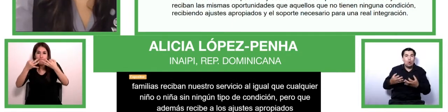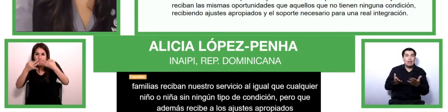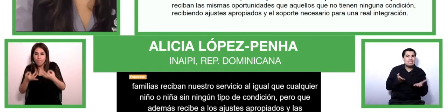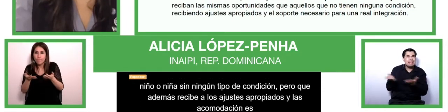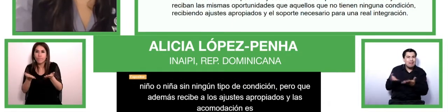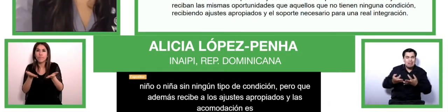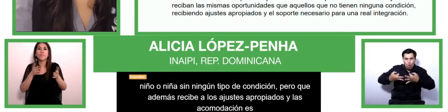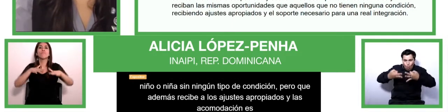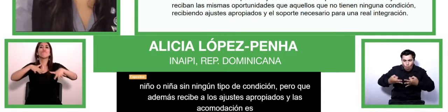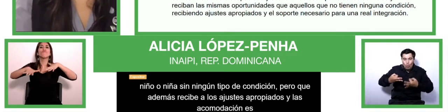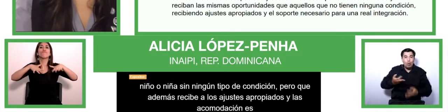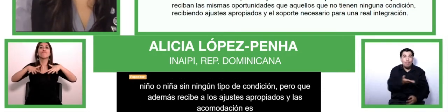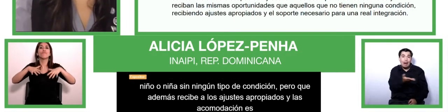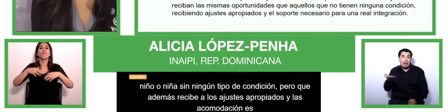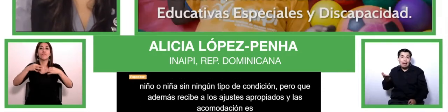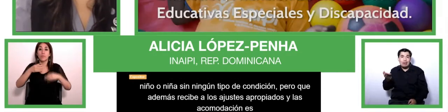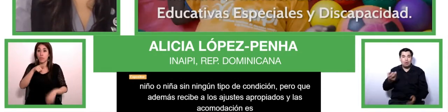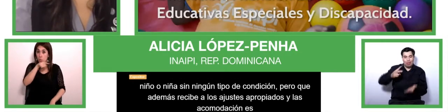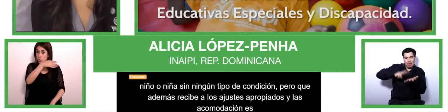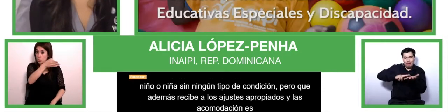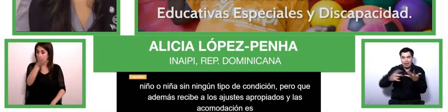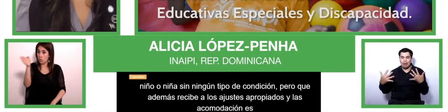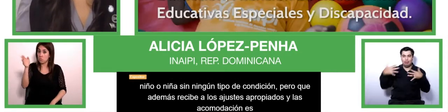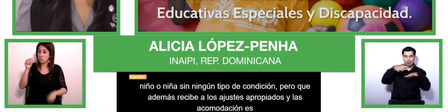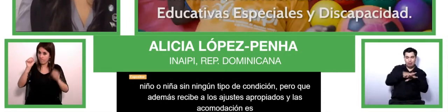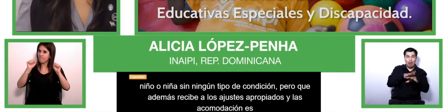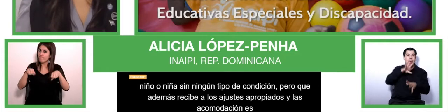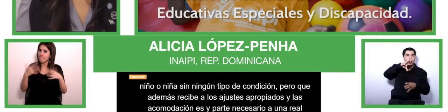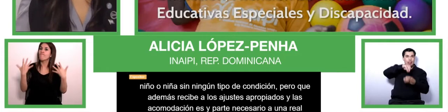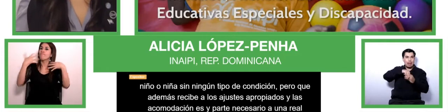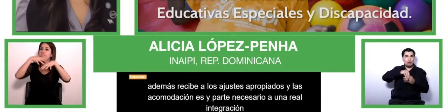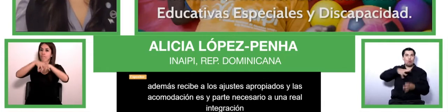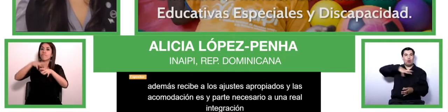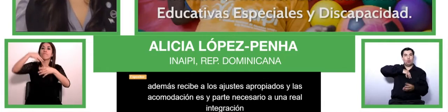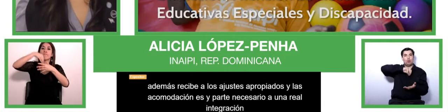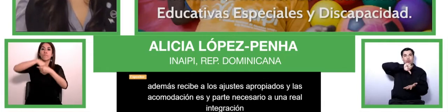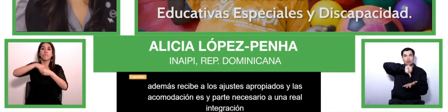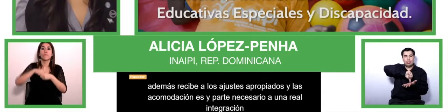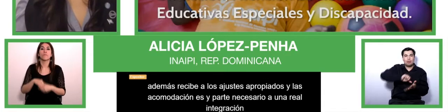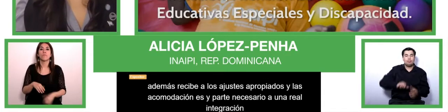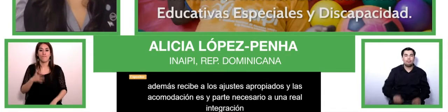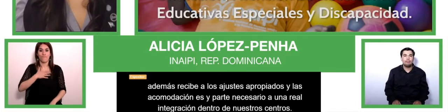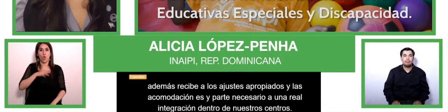soporte necesario para una real integración dentro de nuestros centros.